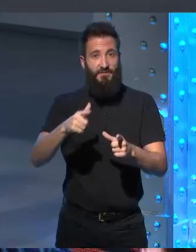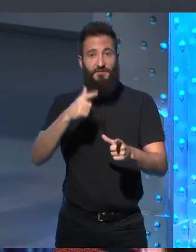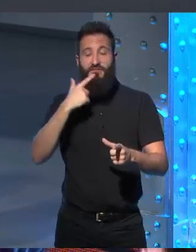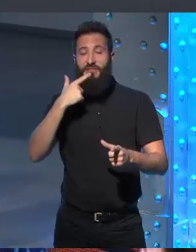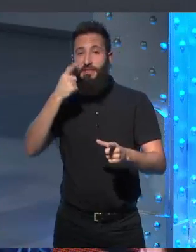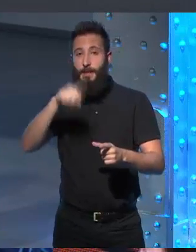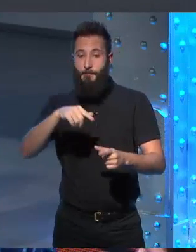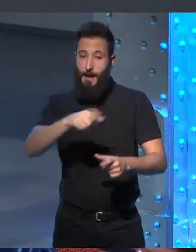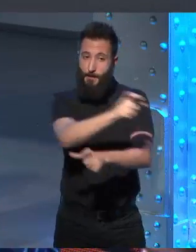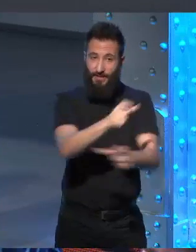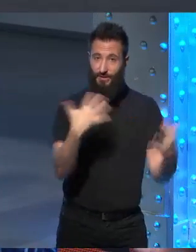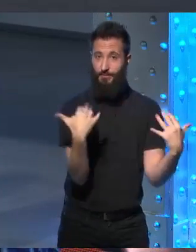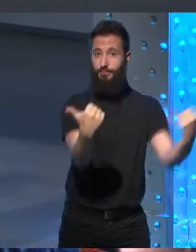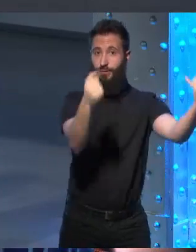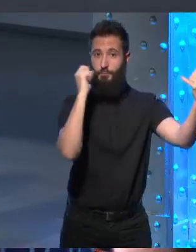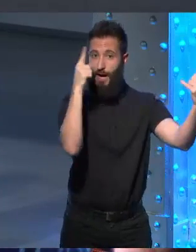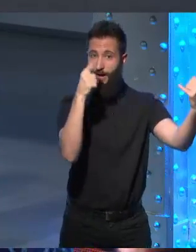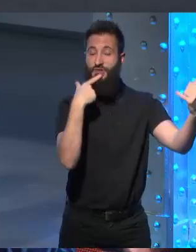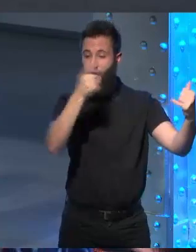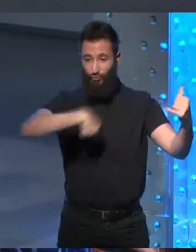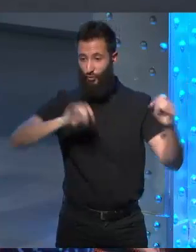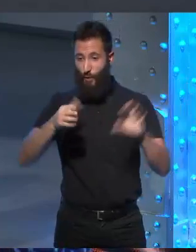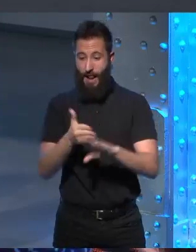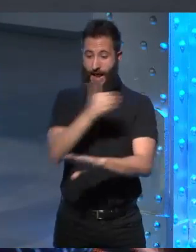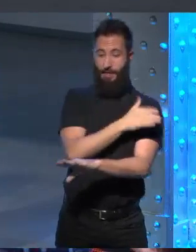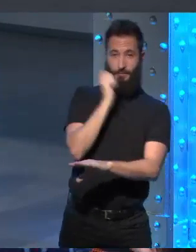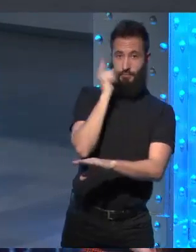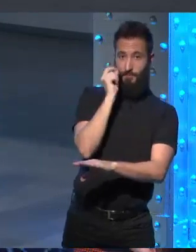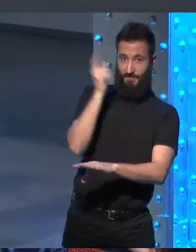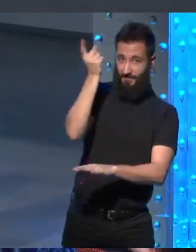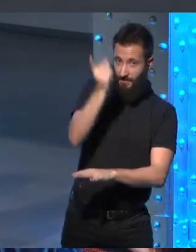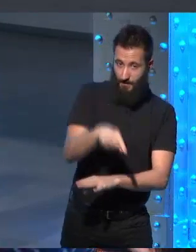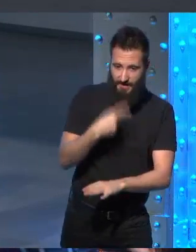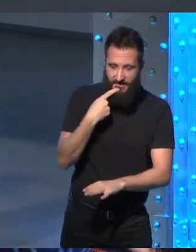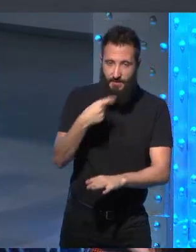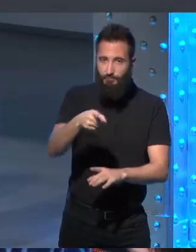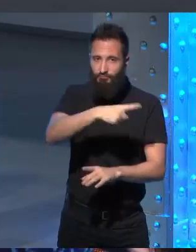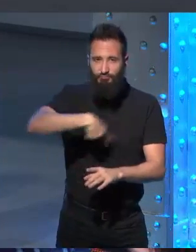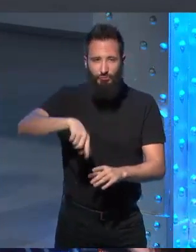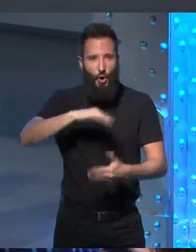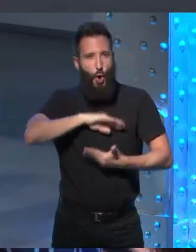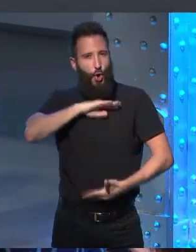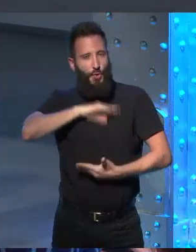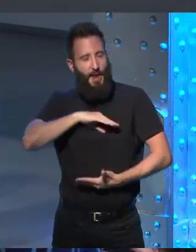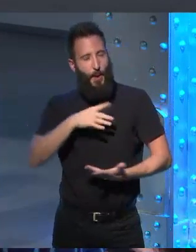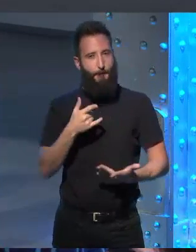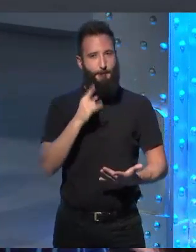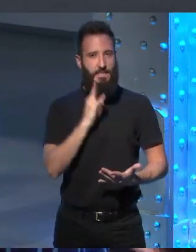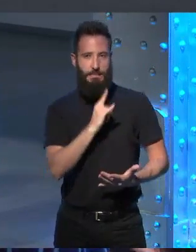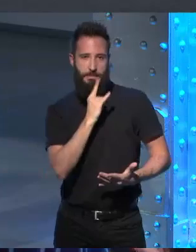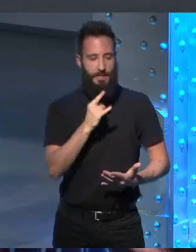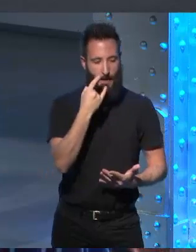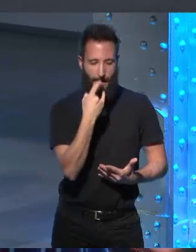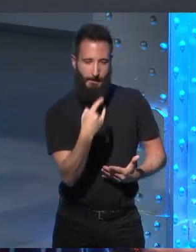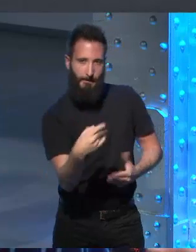al igual que el espectador lo ha descubierto, nosotros lo hemos descubierto previamente, que era como indicabas antes. Entonces descubrimos que había unos contenidos jugosos para